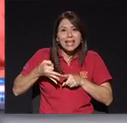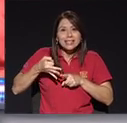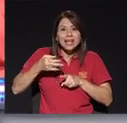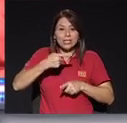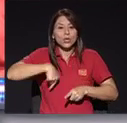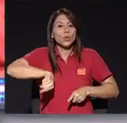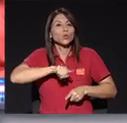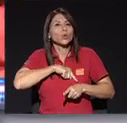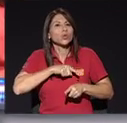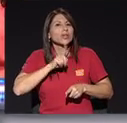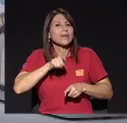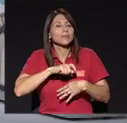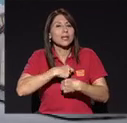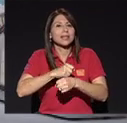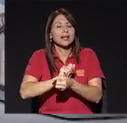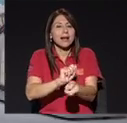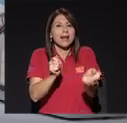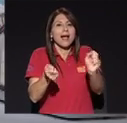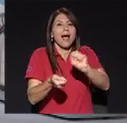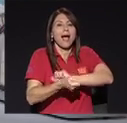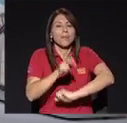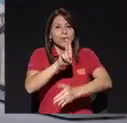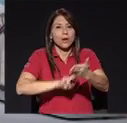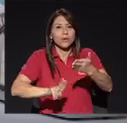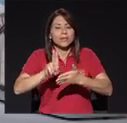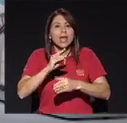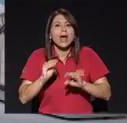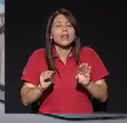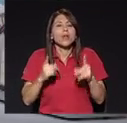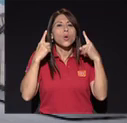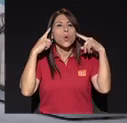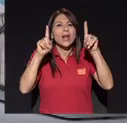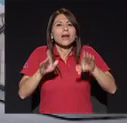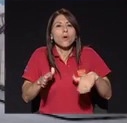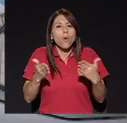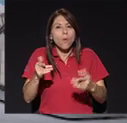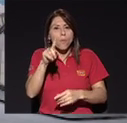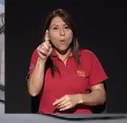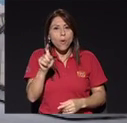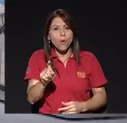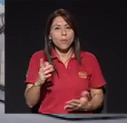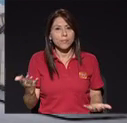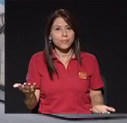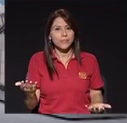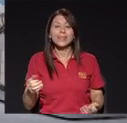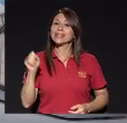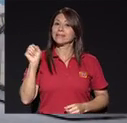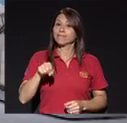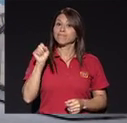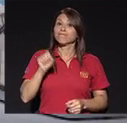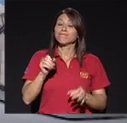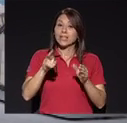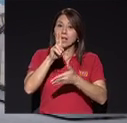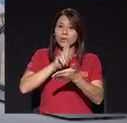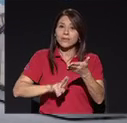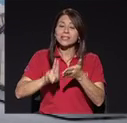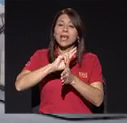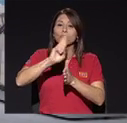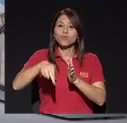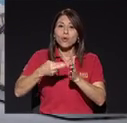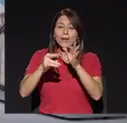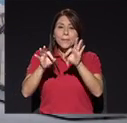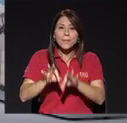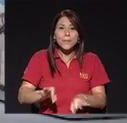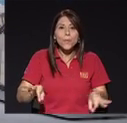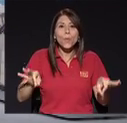donde precisamente tenemos que hacer ese cambio. ¿Cómo lo logramos? Sí, por supuesto que la universidad tiene un rol